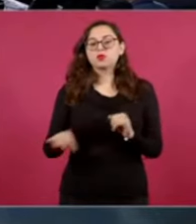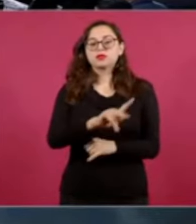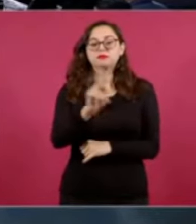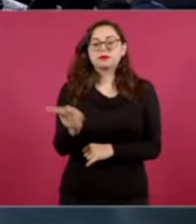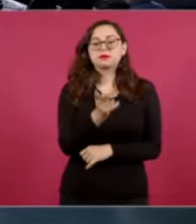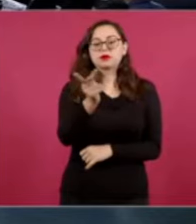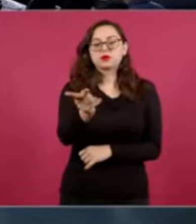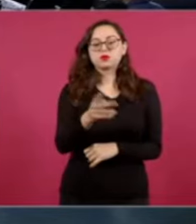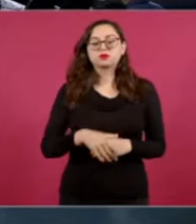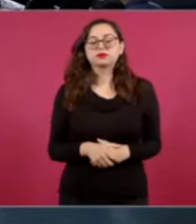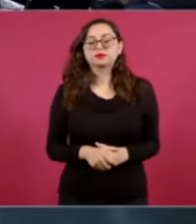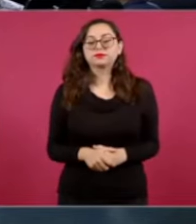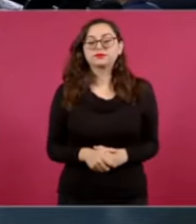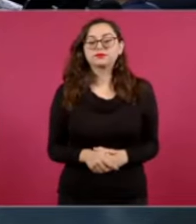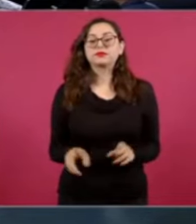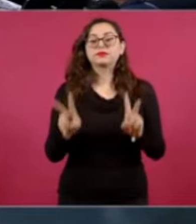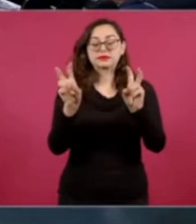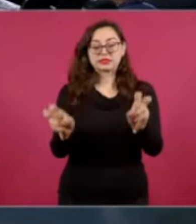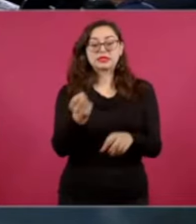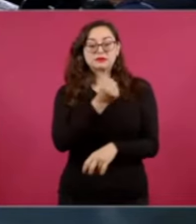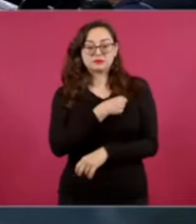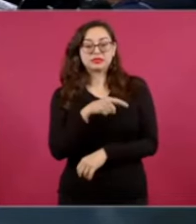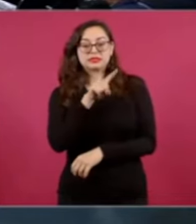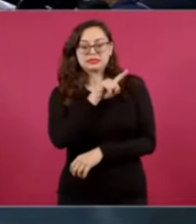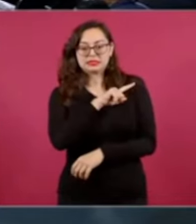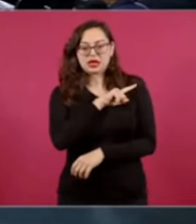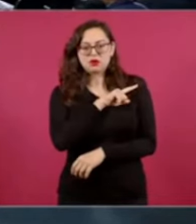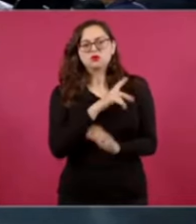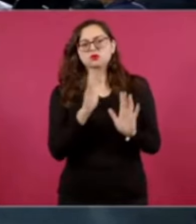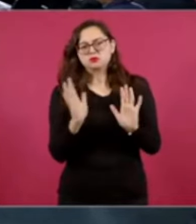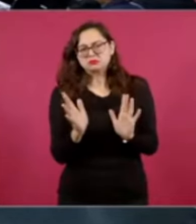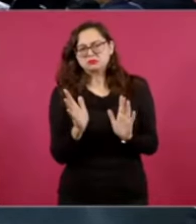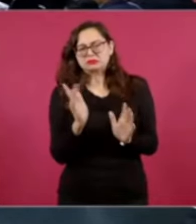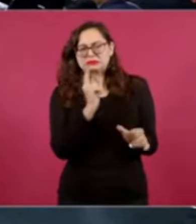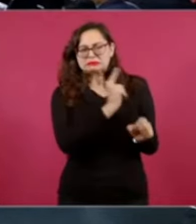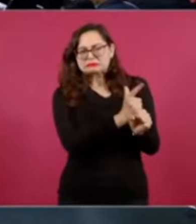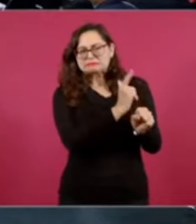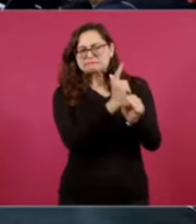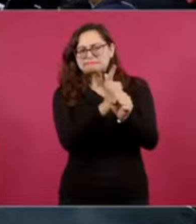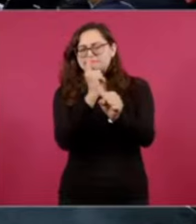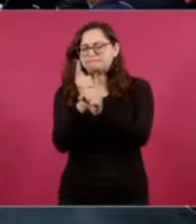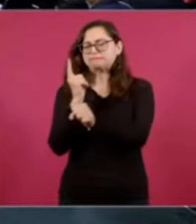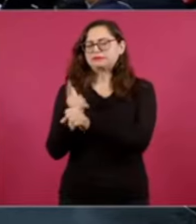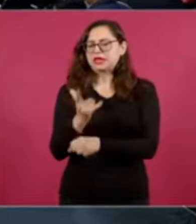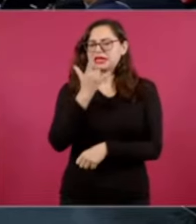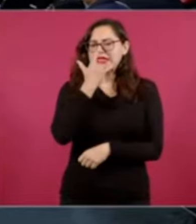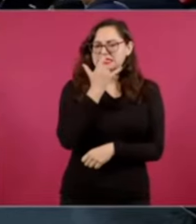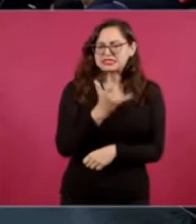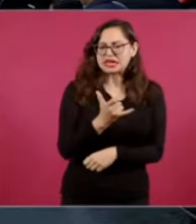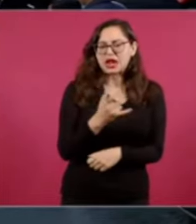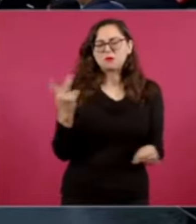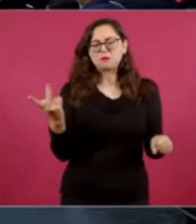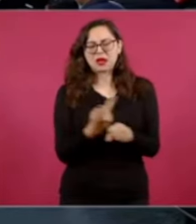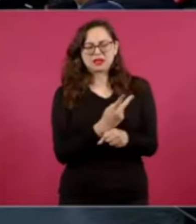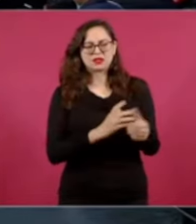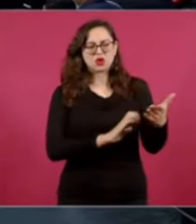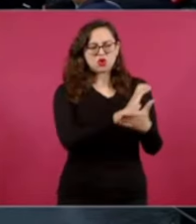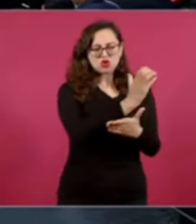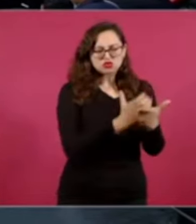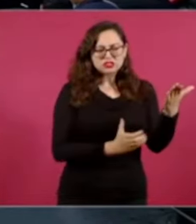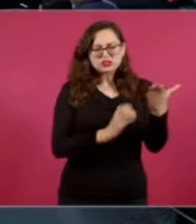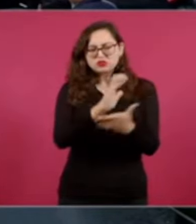salud público, desde hace algún tiempo, han sido reveladas una serie de irregularidades en torno a la adjudicación de contratos